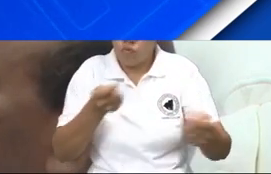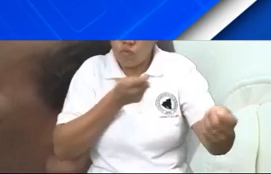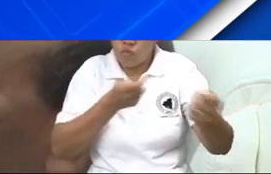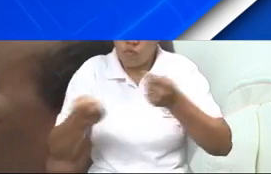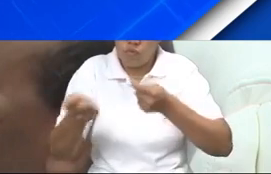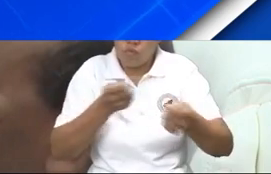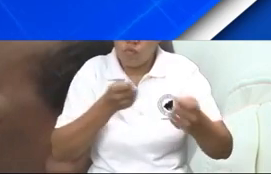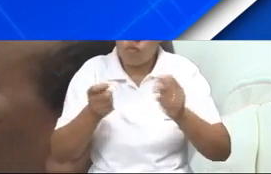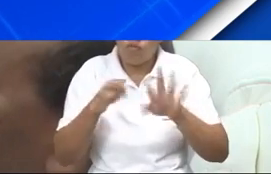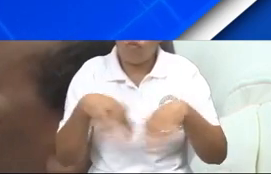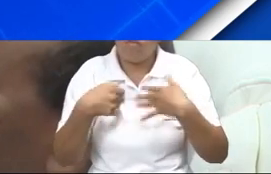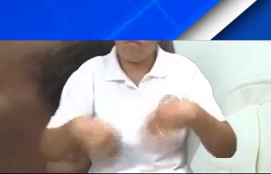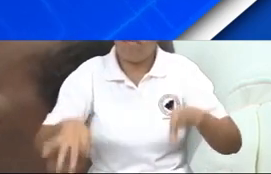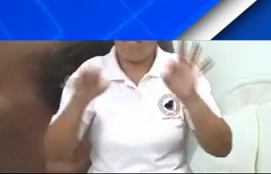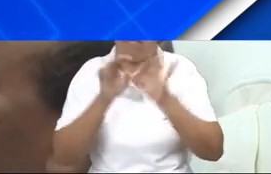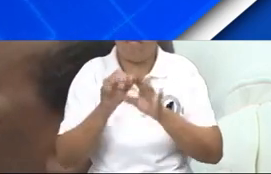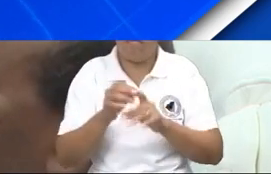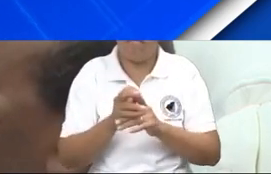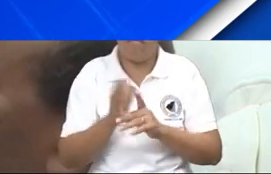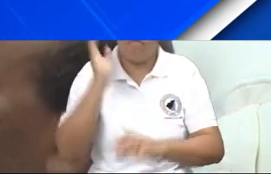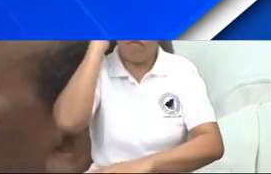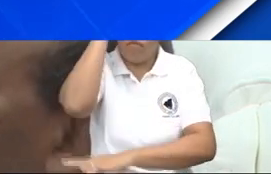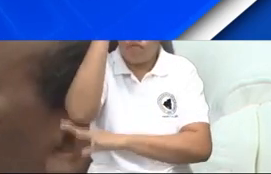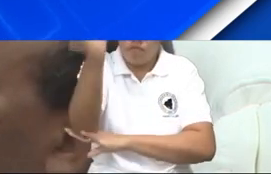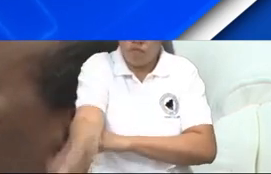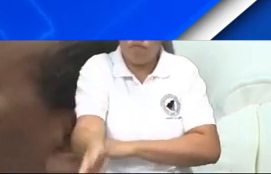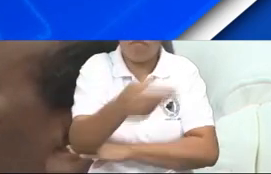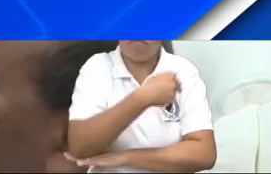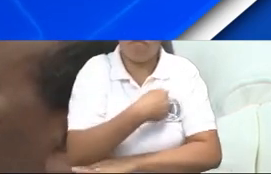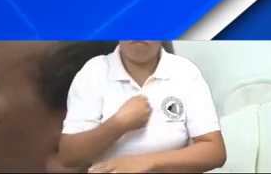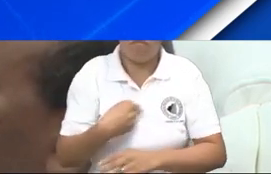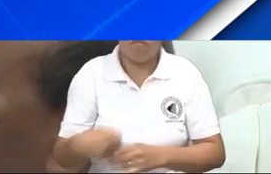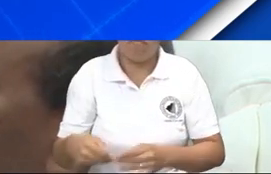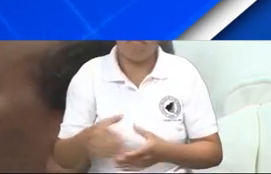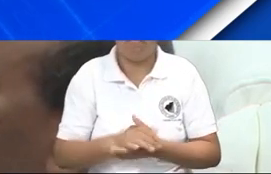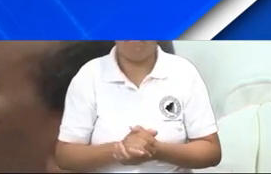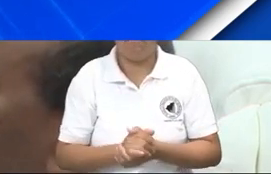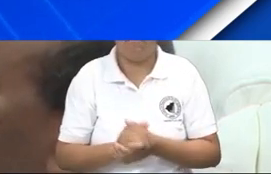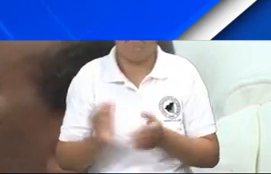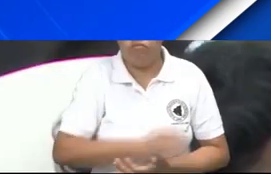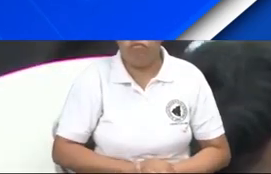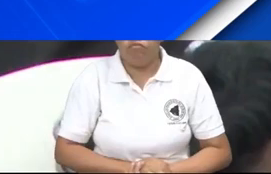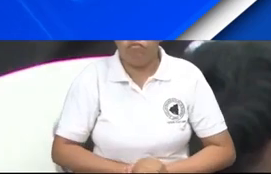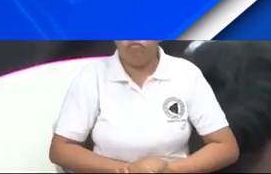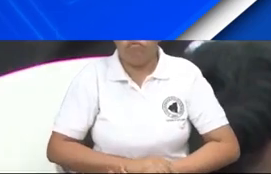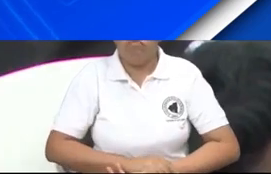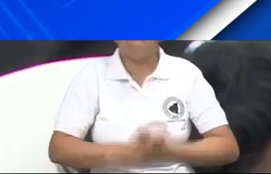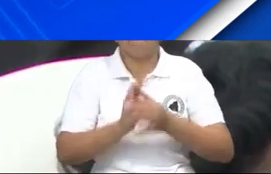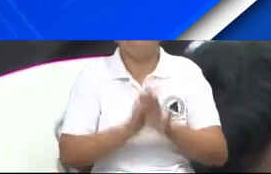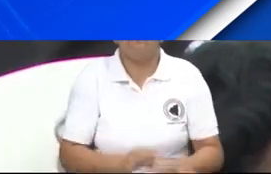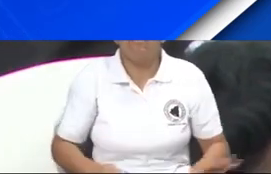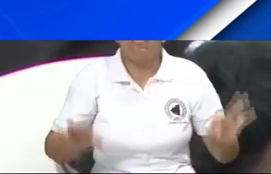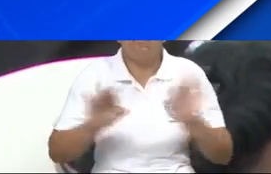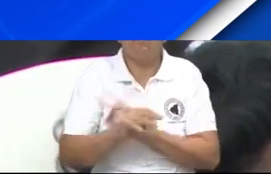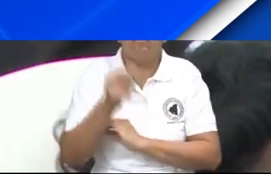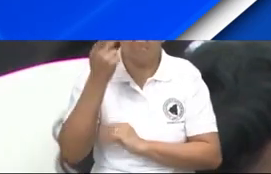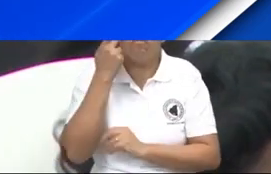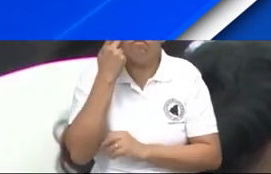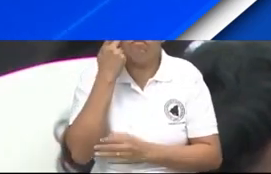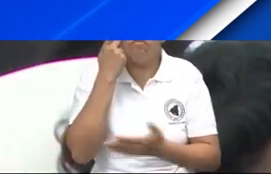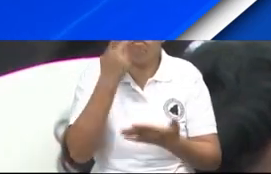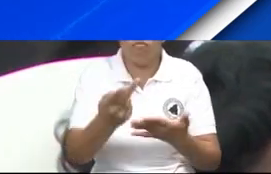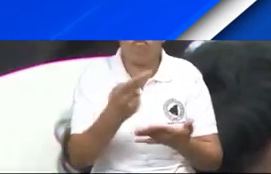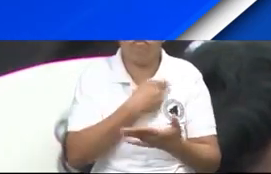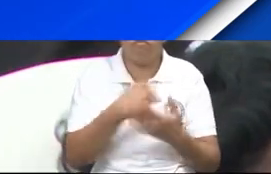de movimientos transfronterizos y de desechos peligrosos. Eso lo que viene a